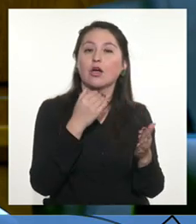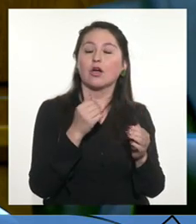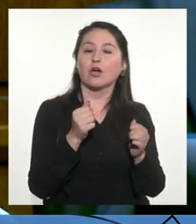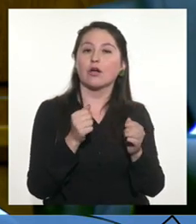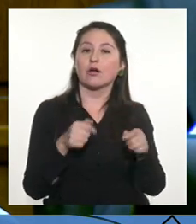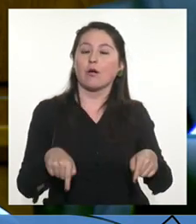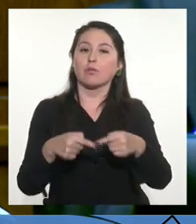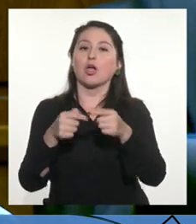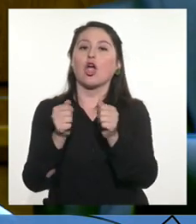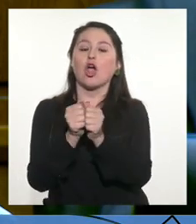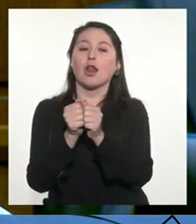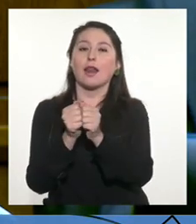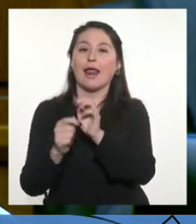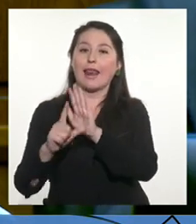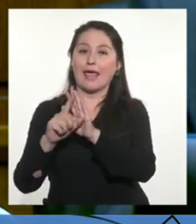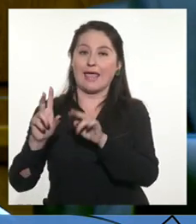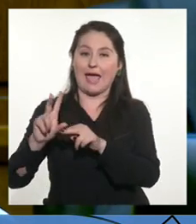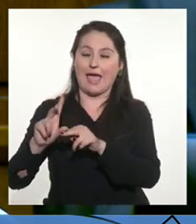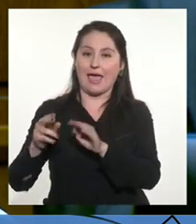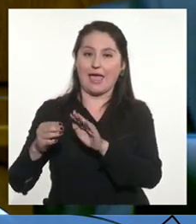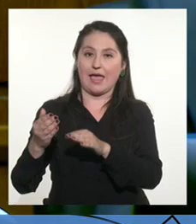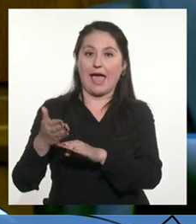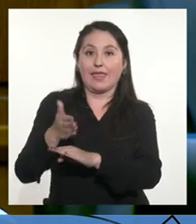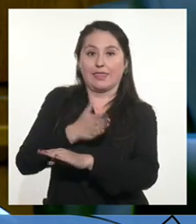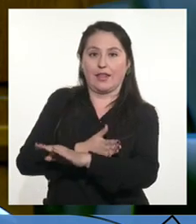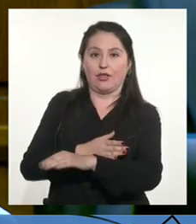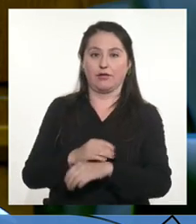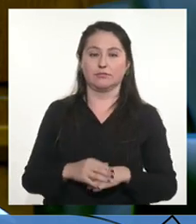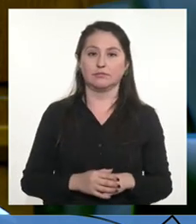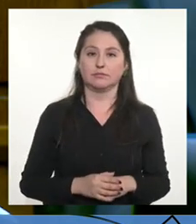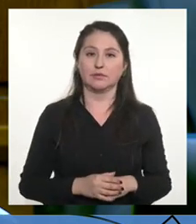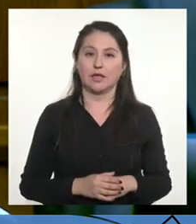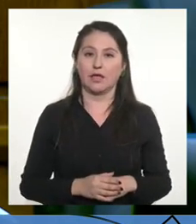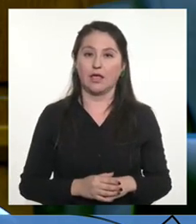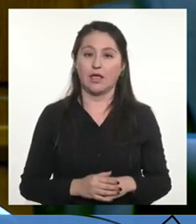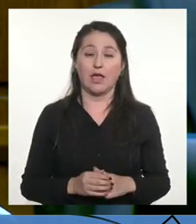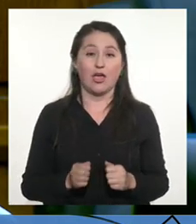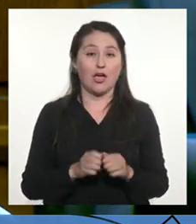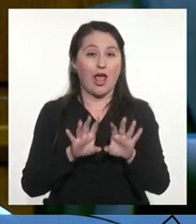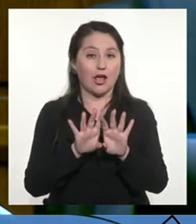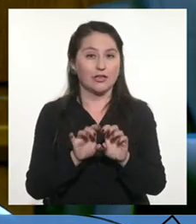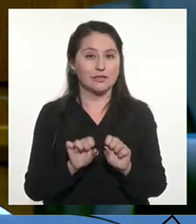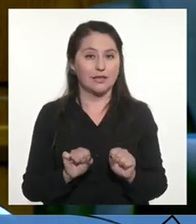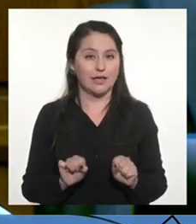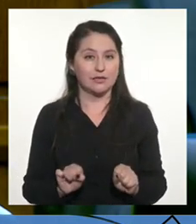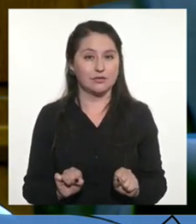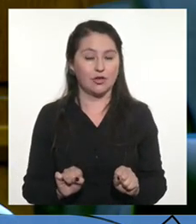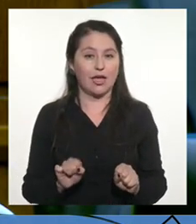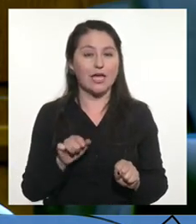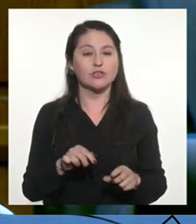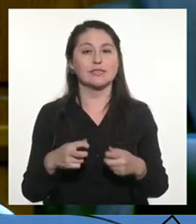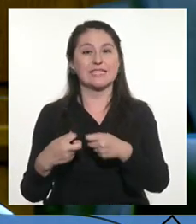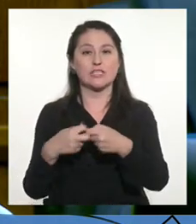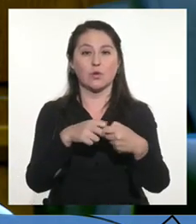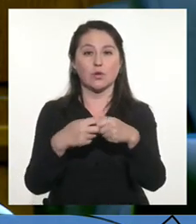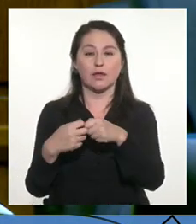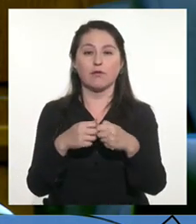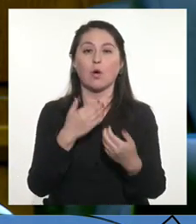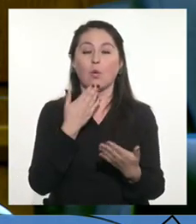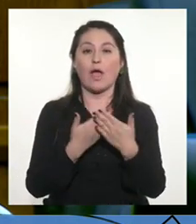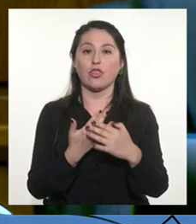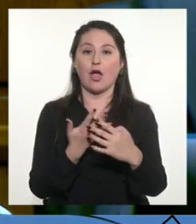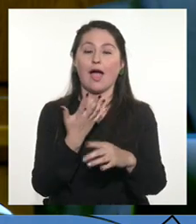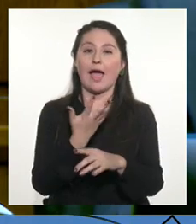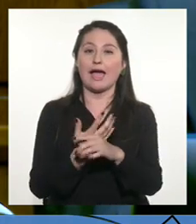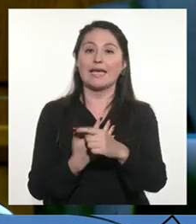ya el de lo de la conciliación es un tema que va a ser naturalmente discutible y donde hayan cinco abogados van a